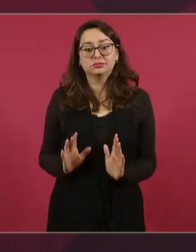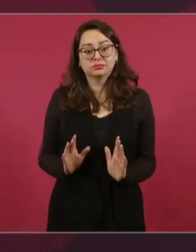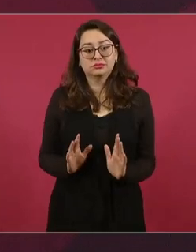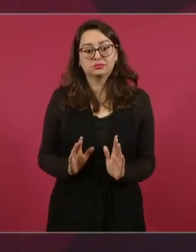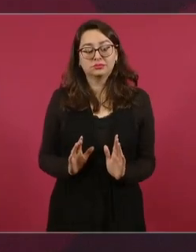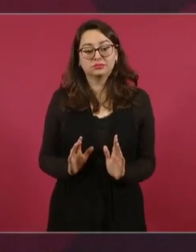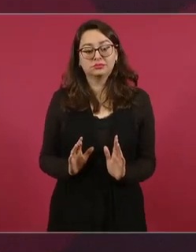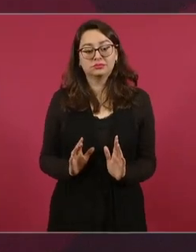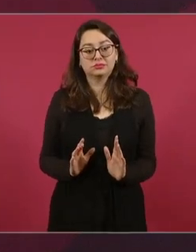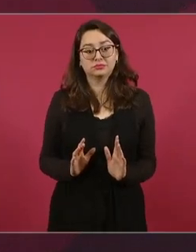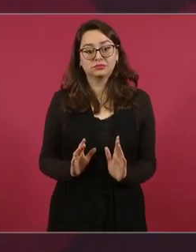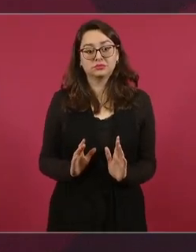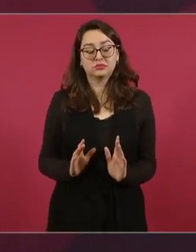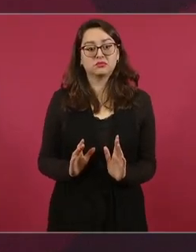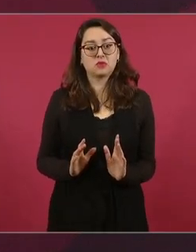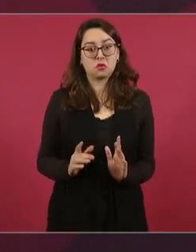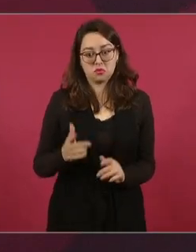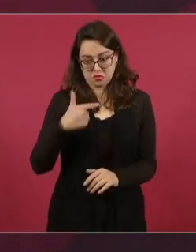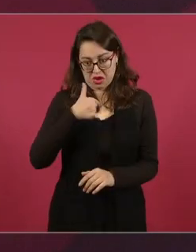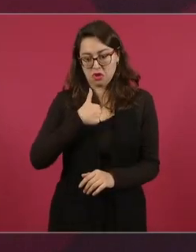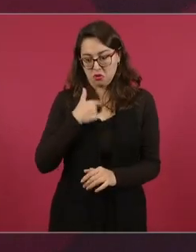no quiero que el día de mañana